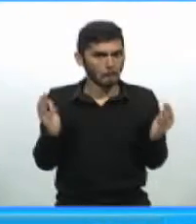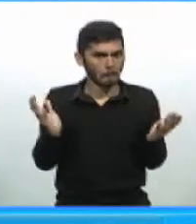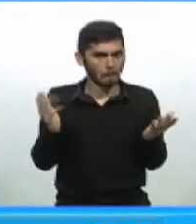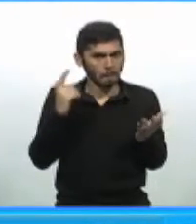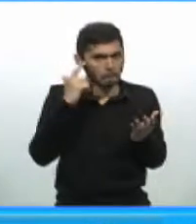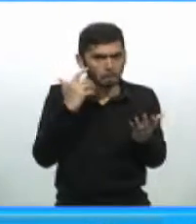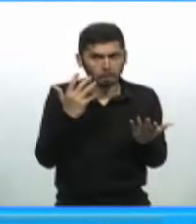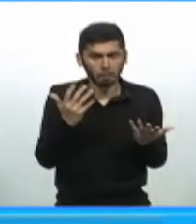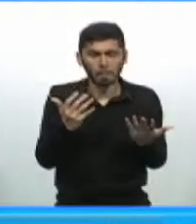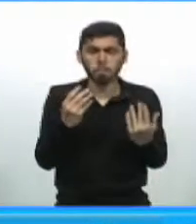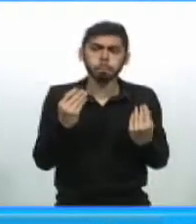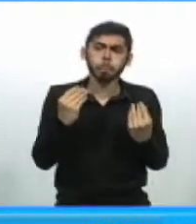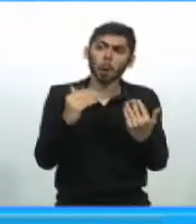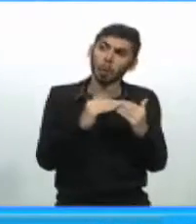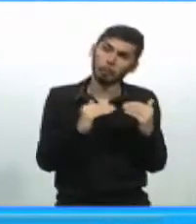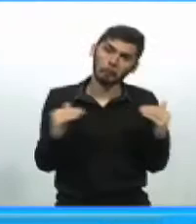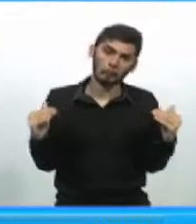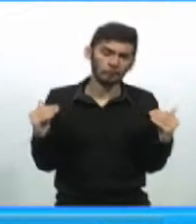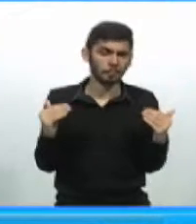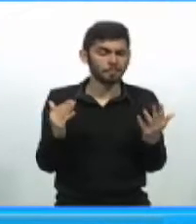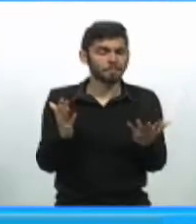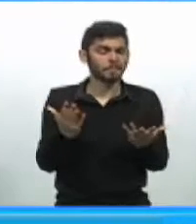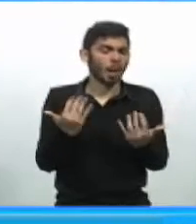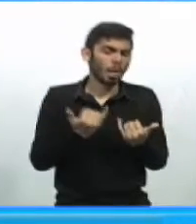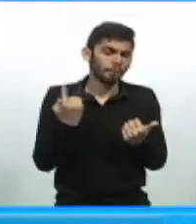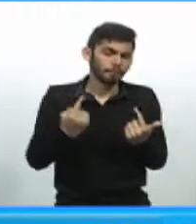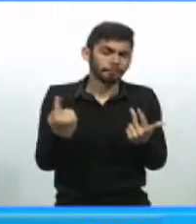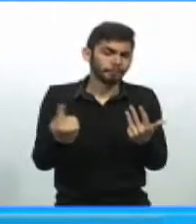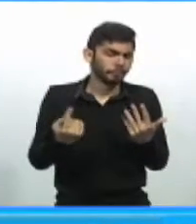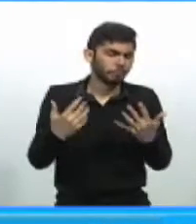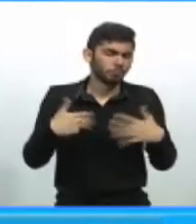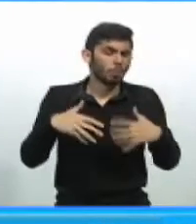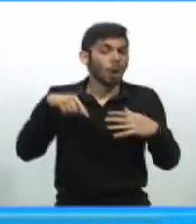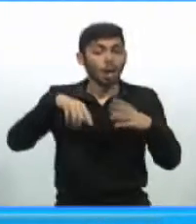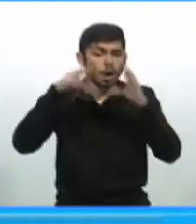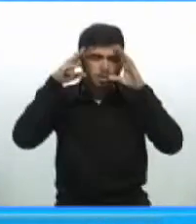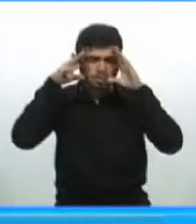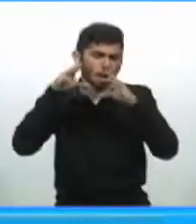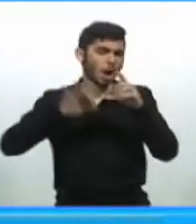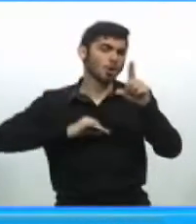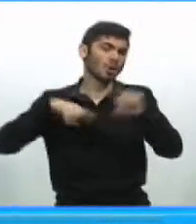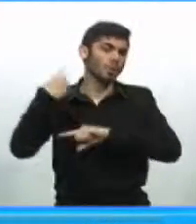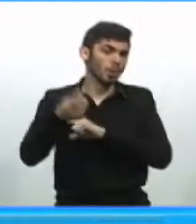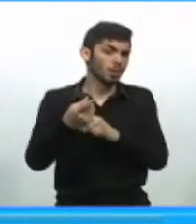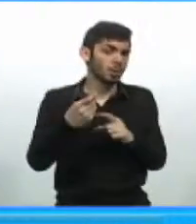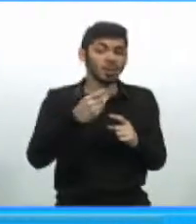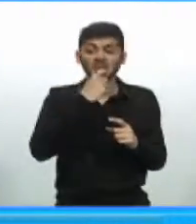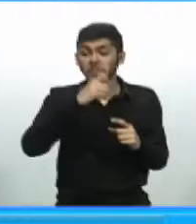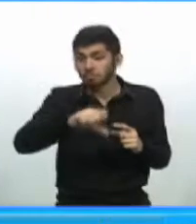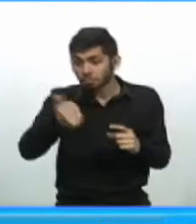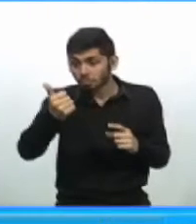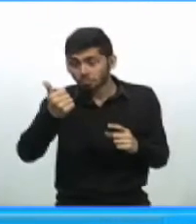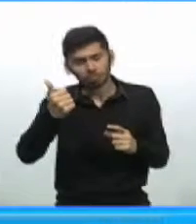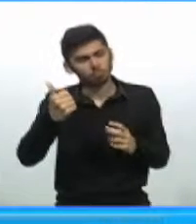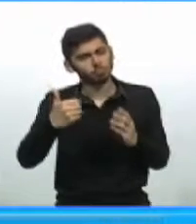hay varios motivos, ¿no? Yo creo que no viene el caso. Ahora tenemos que mirar lo que viene, dependemos de nosotros. Así que yo tengo